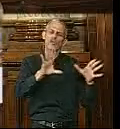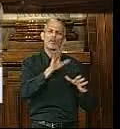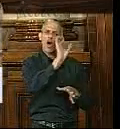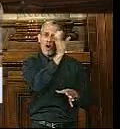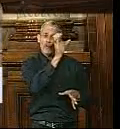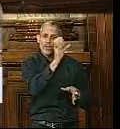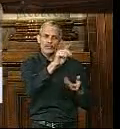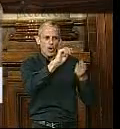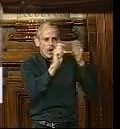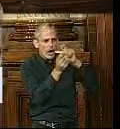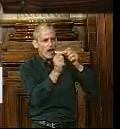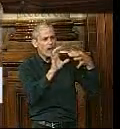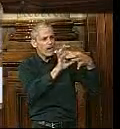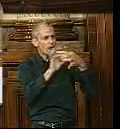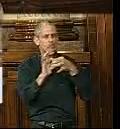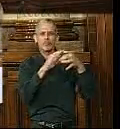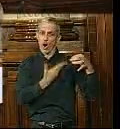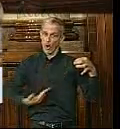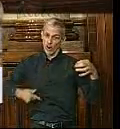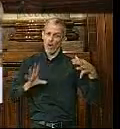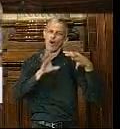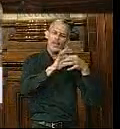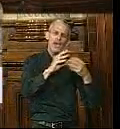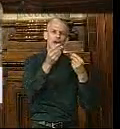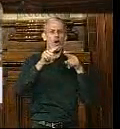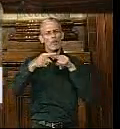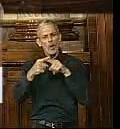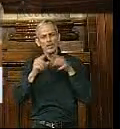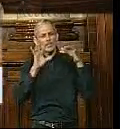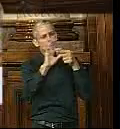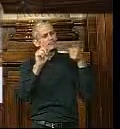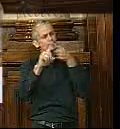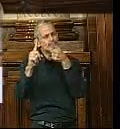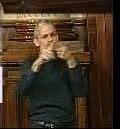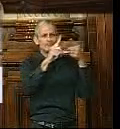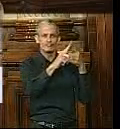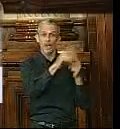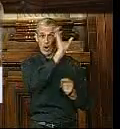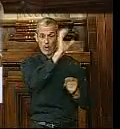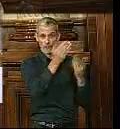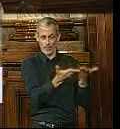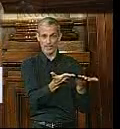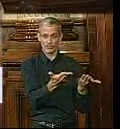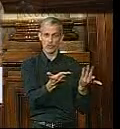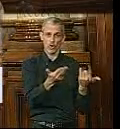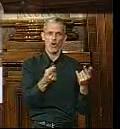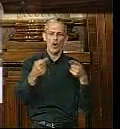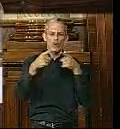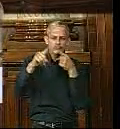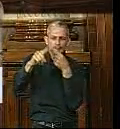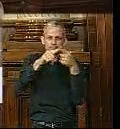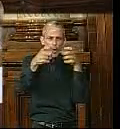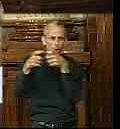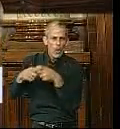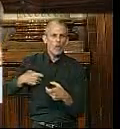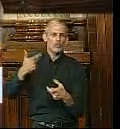ido construyendo un vínculo con el Estado, con la clase política, con la clase dirigente, con los sindicatos, con